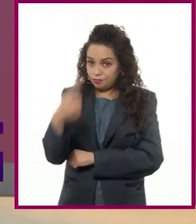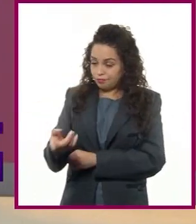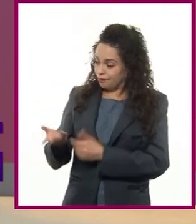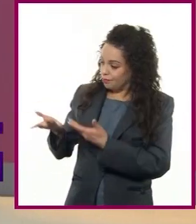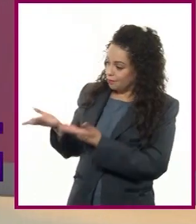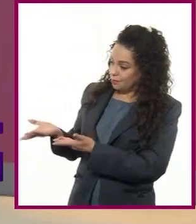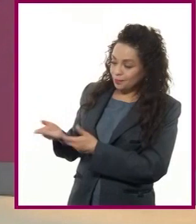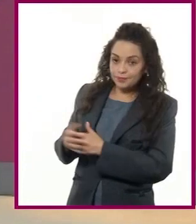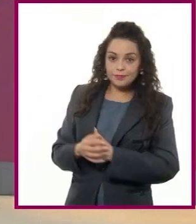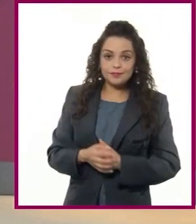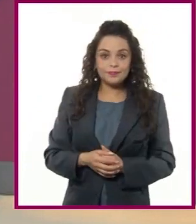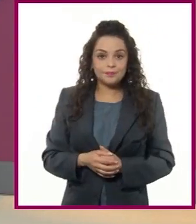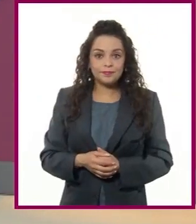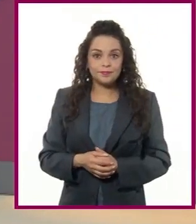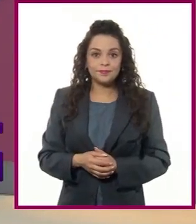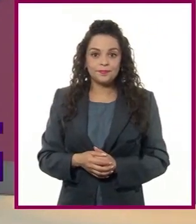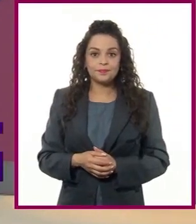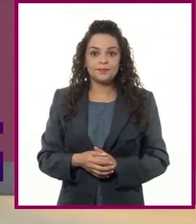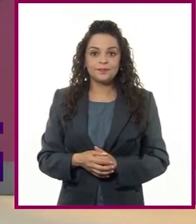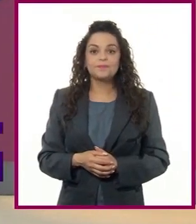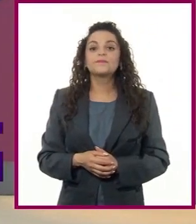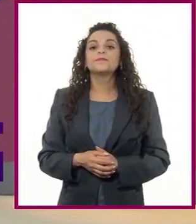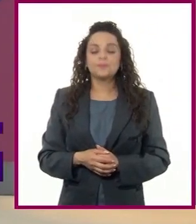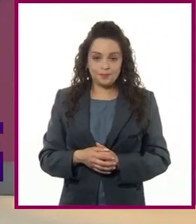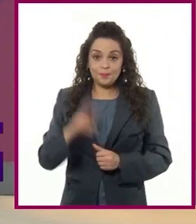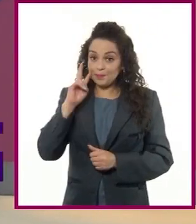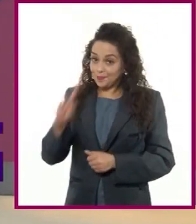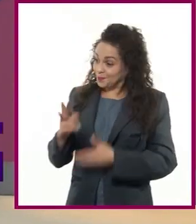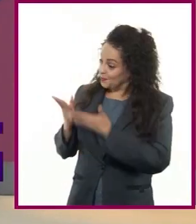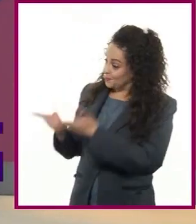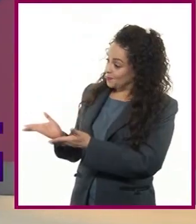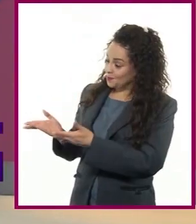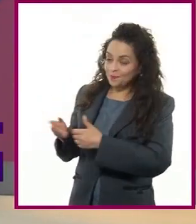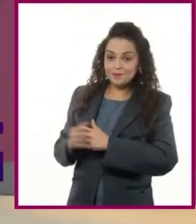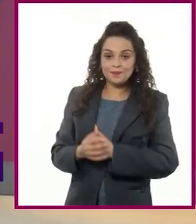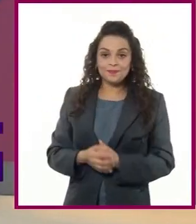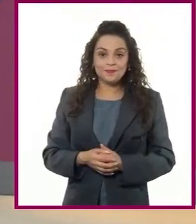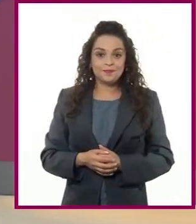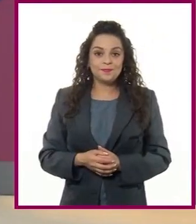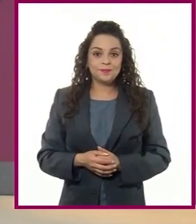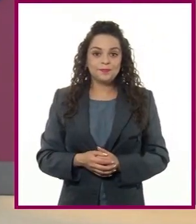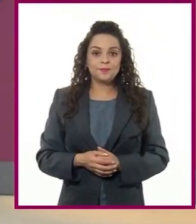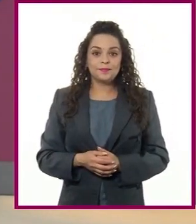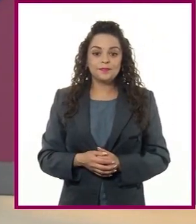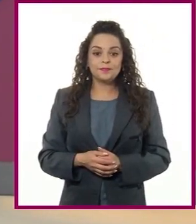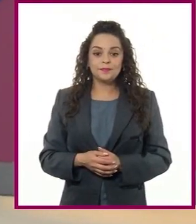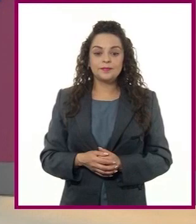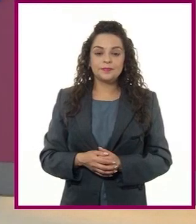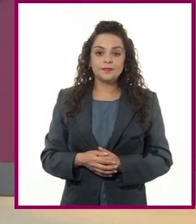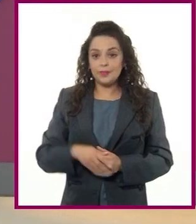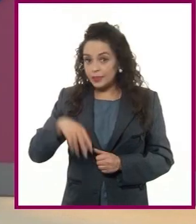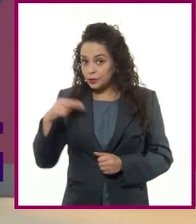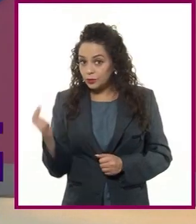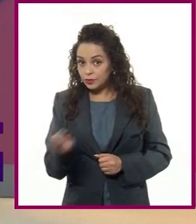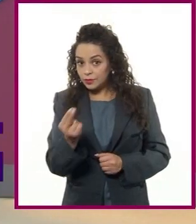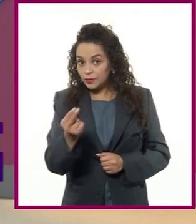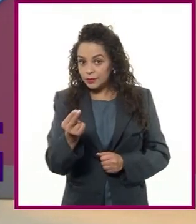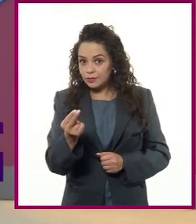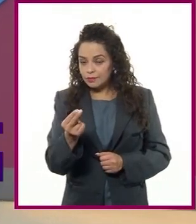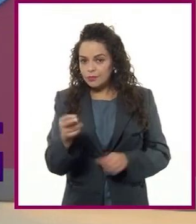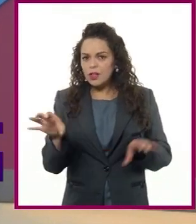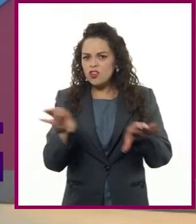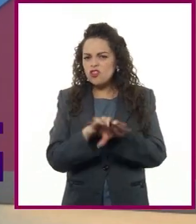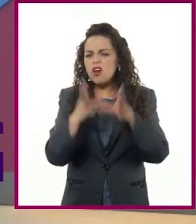de las jóvenes? ¿Qué hicieron para negociar en la segunda opción? ¿Ustedes cómo